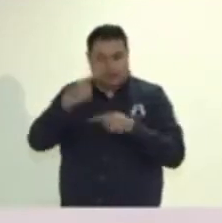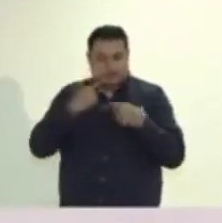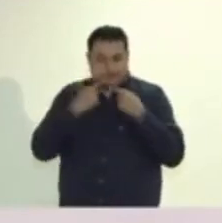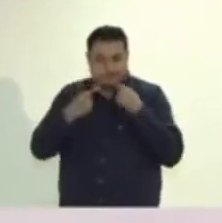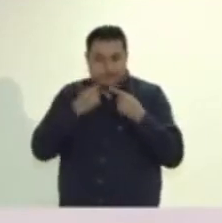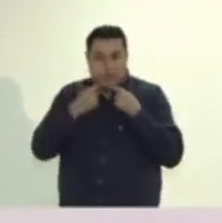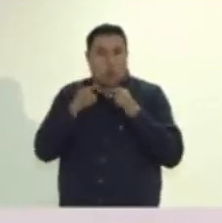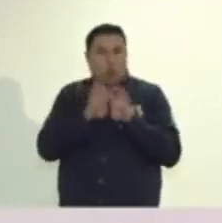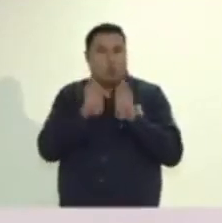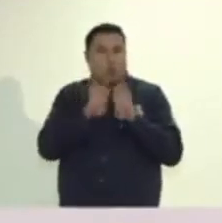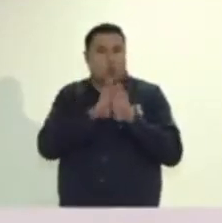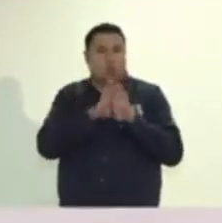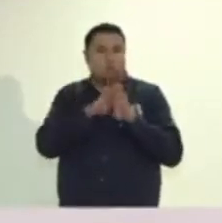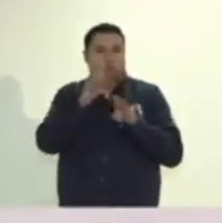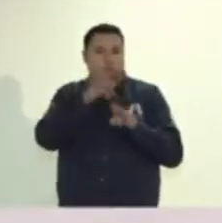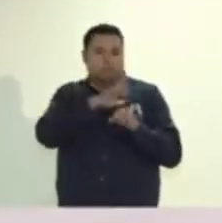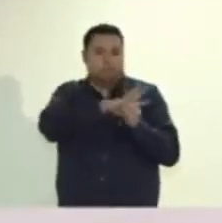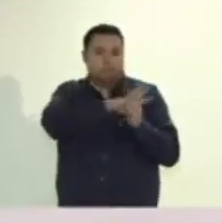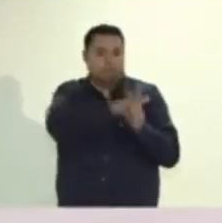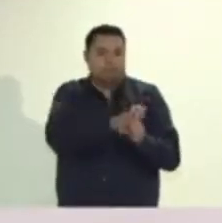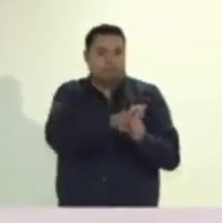la epidemia.